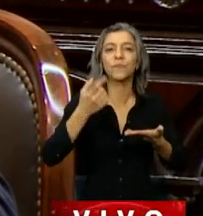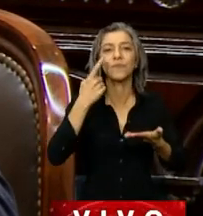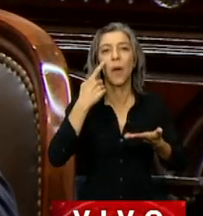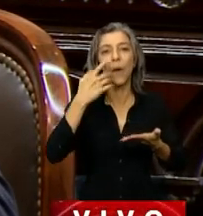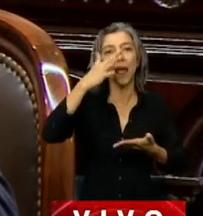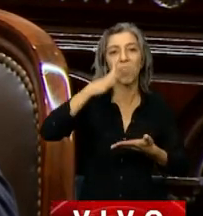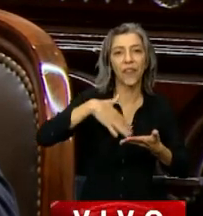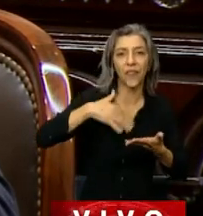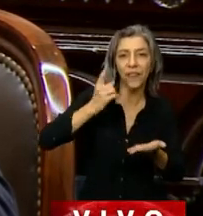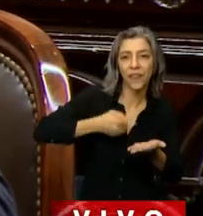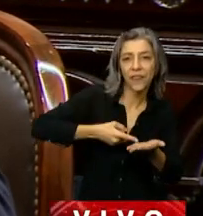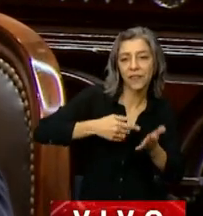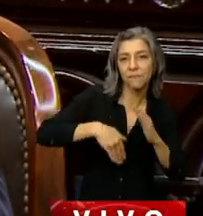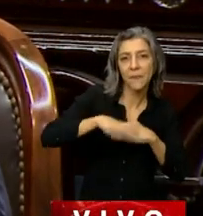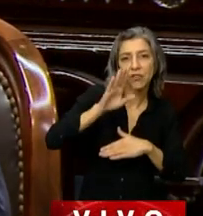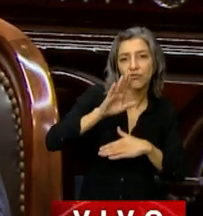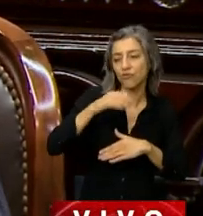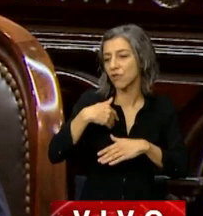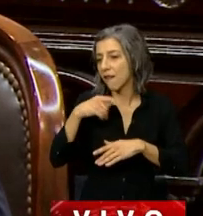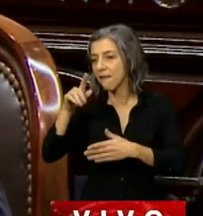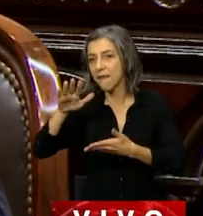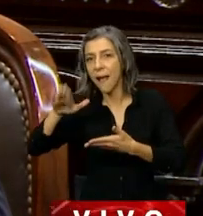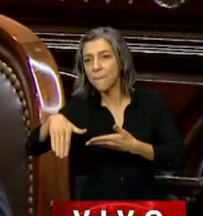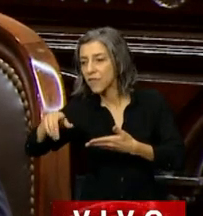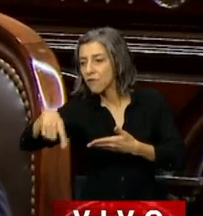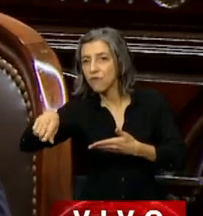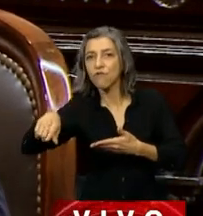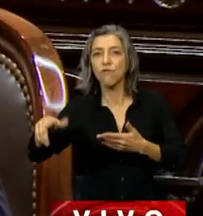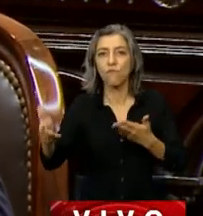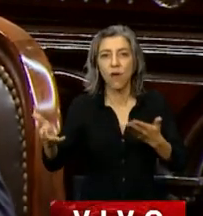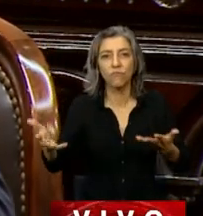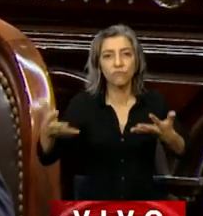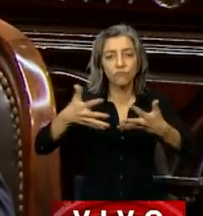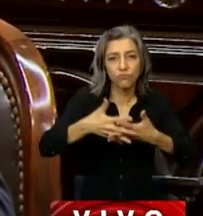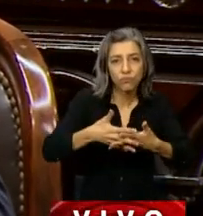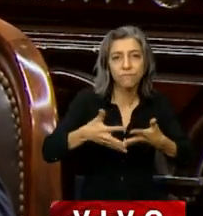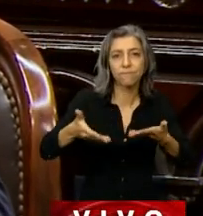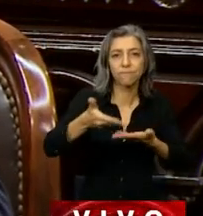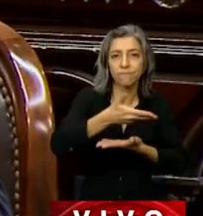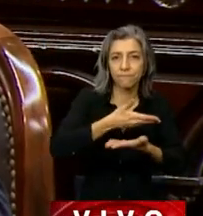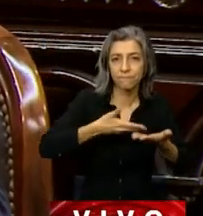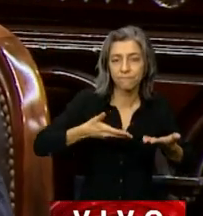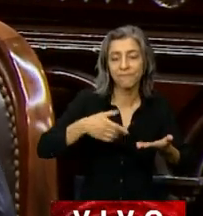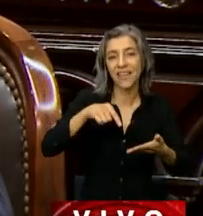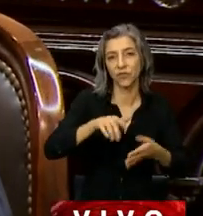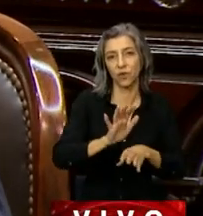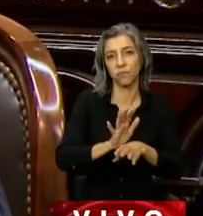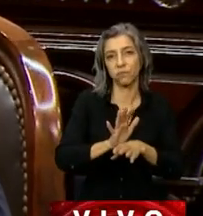unanimidad, mayoría o minoría, como es nuestro trabajo parlamentario. Y esto lo digo